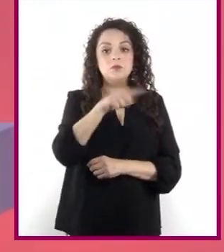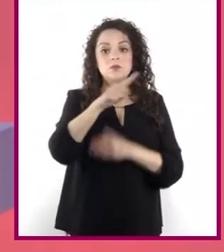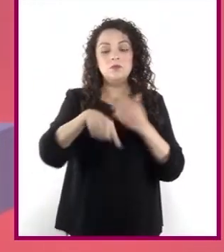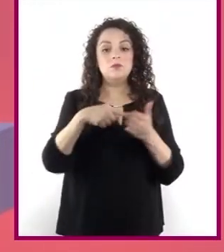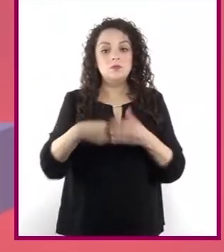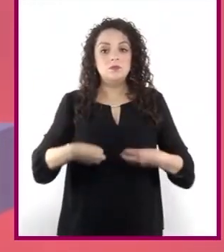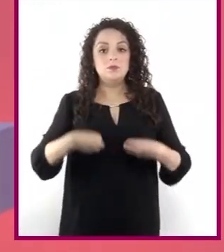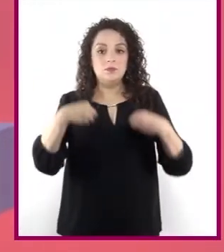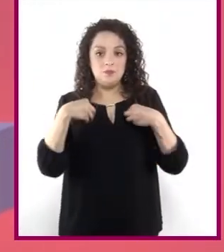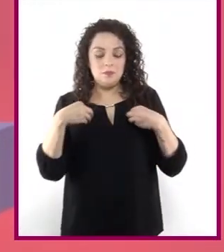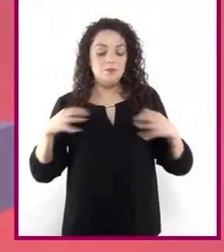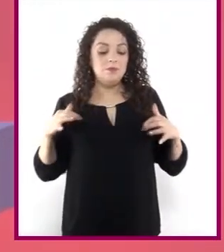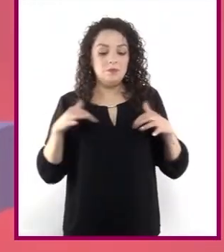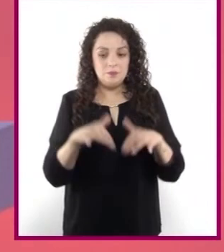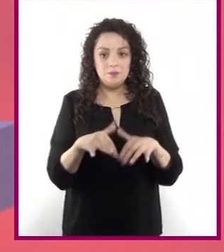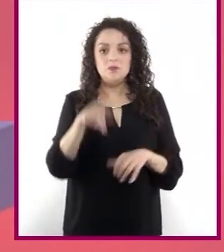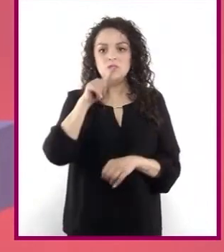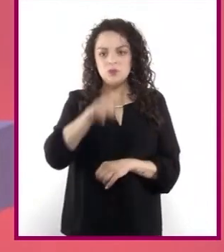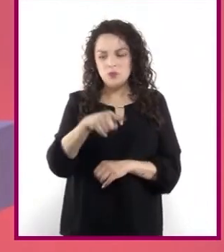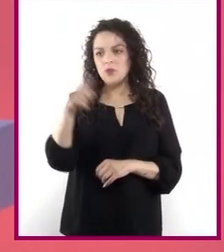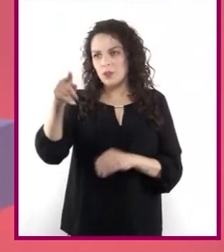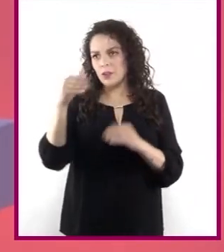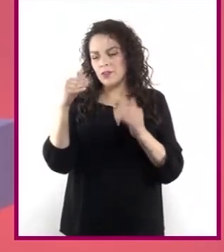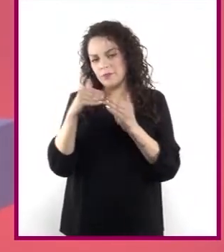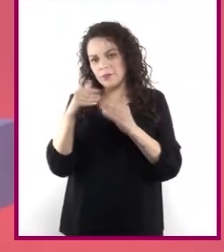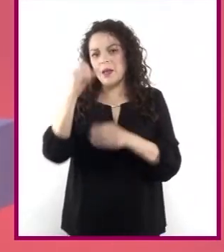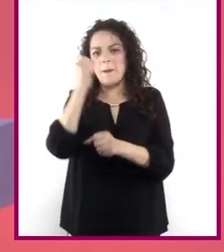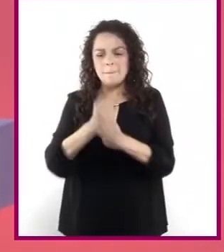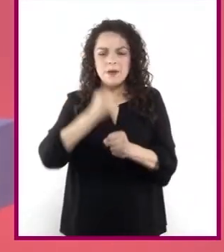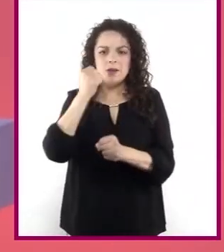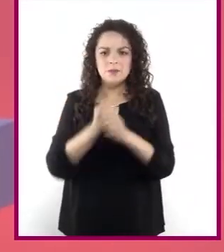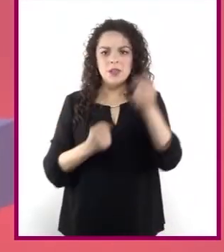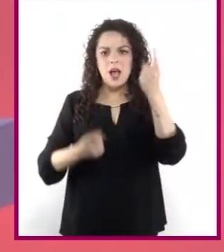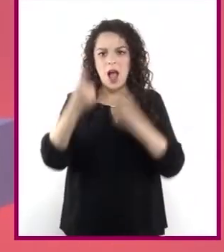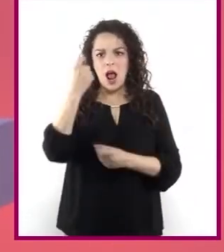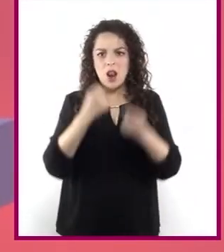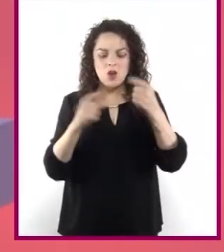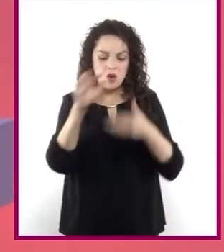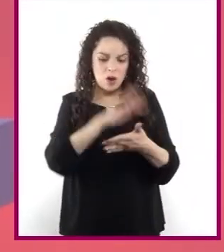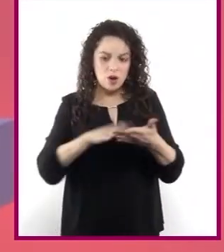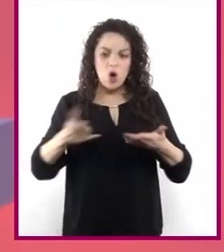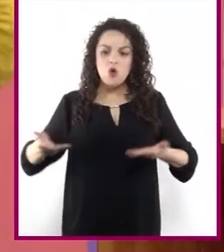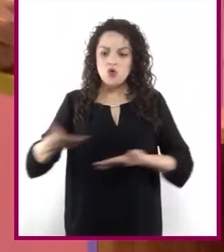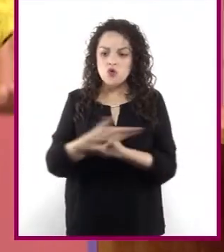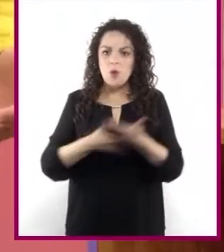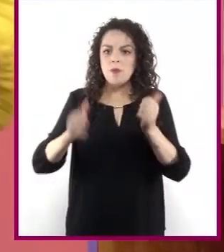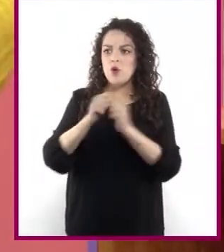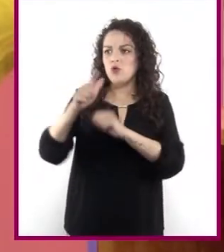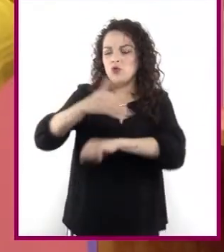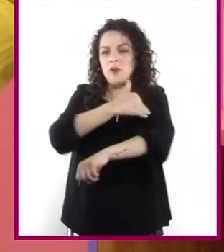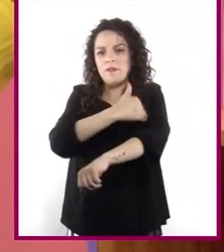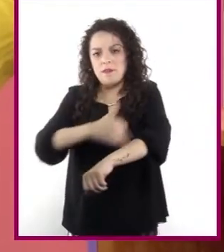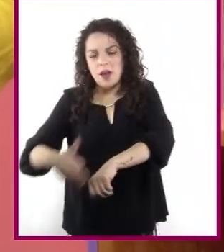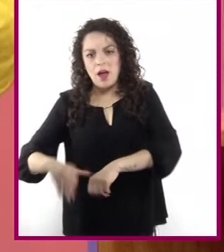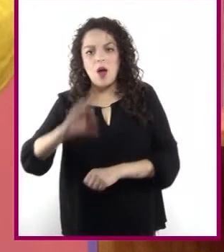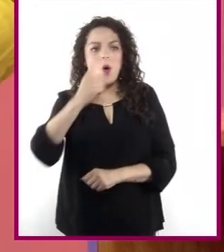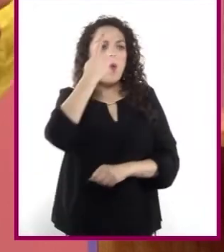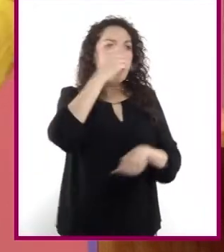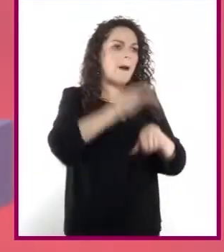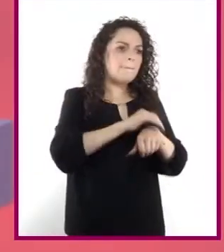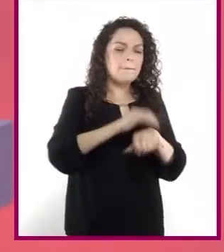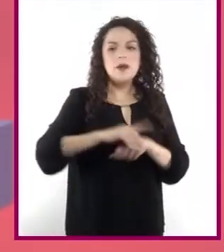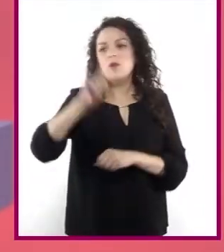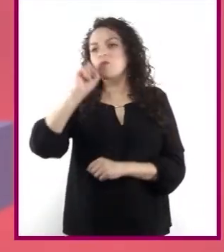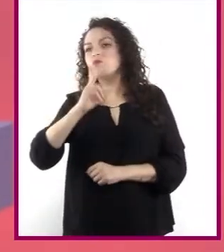localidad. Practiquen en su casa algunos de sus textos y compártanlos con los miembros de su familia, con una o un amigo